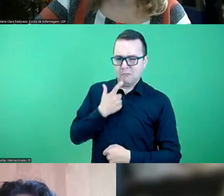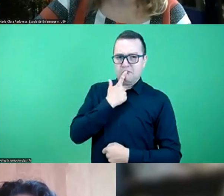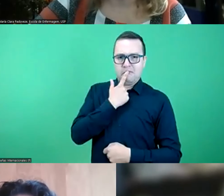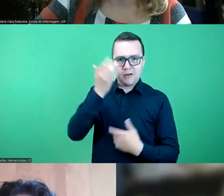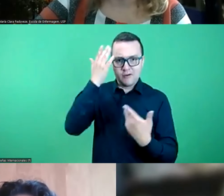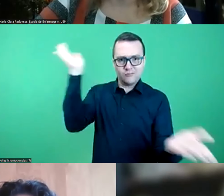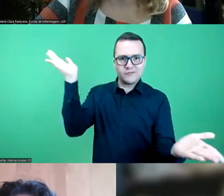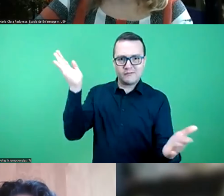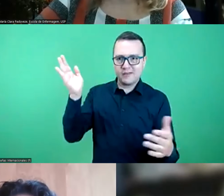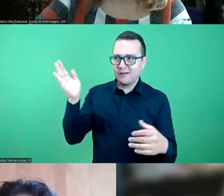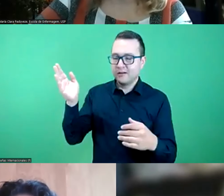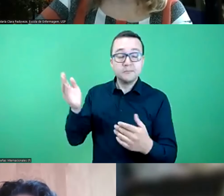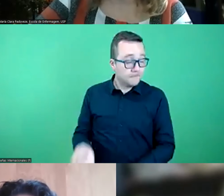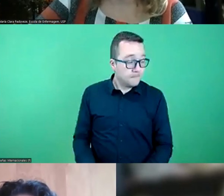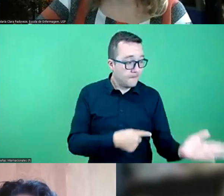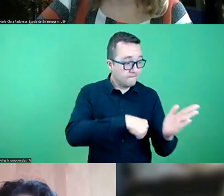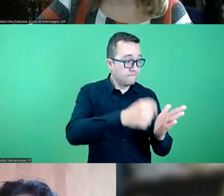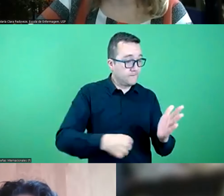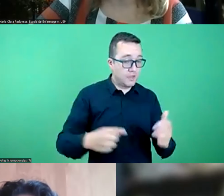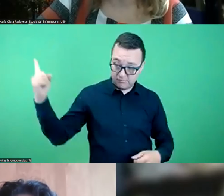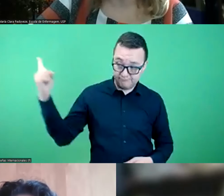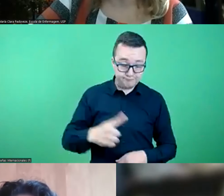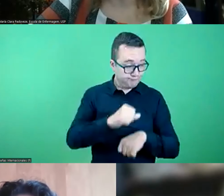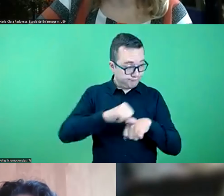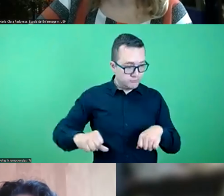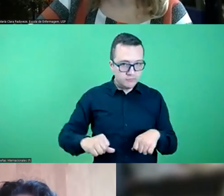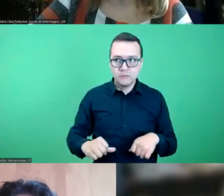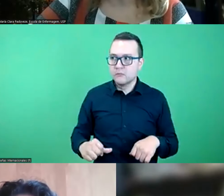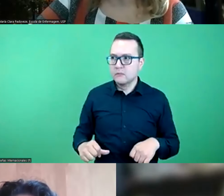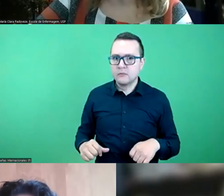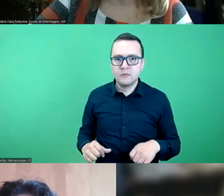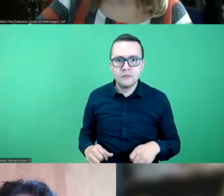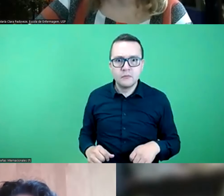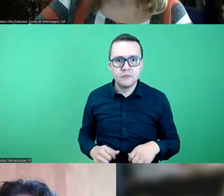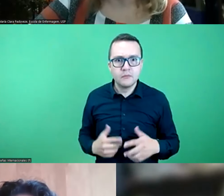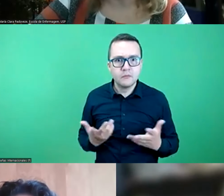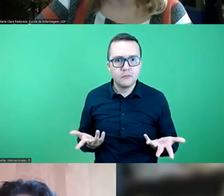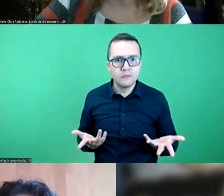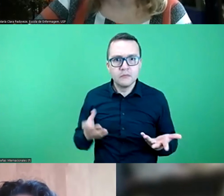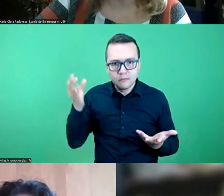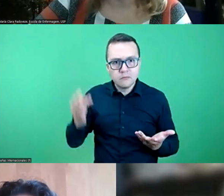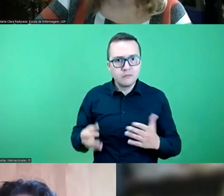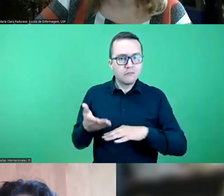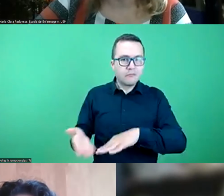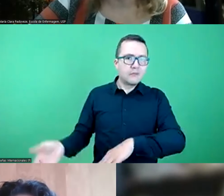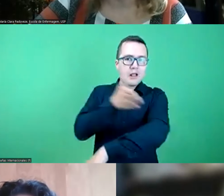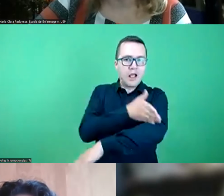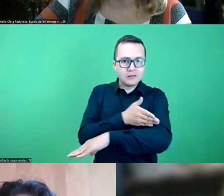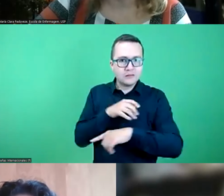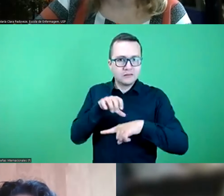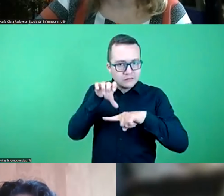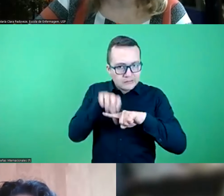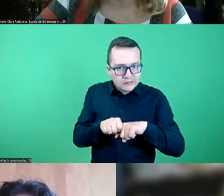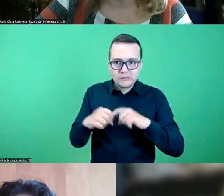supone que esos elementos pudieran ser parte de una cita con un nivel de asimetría,